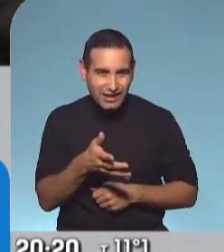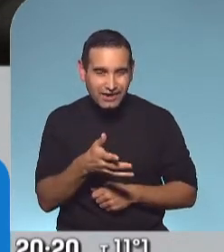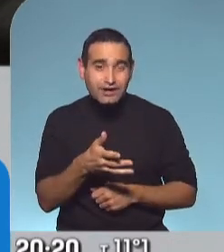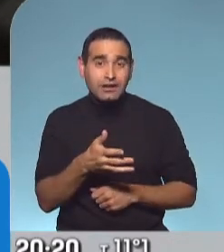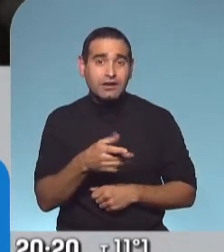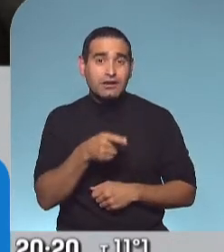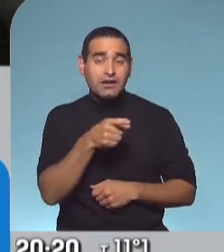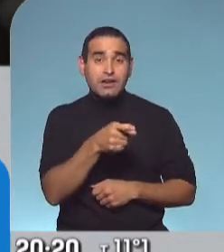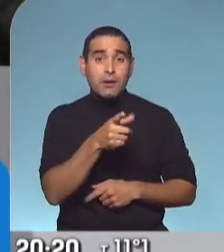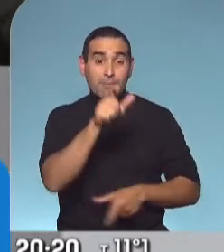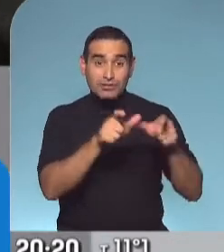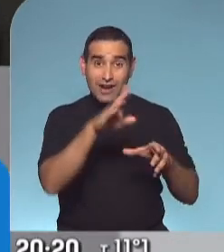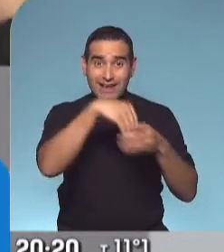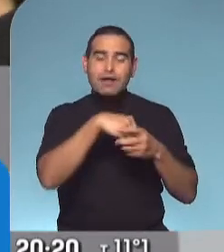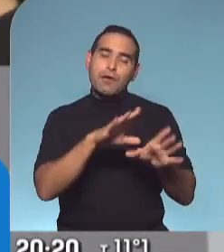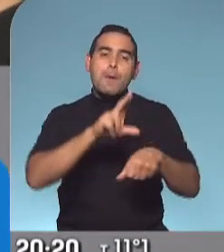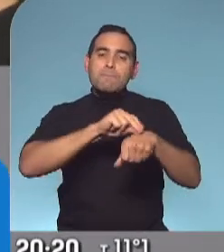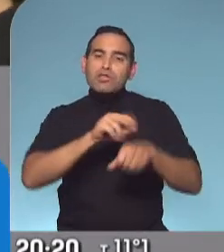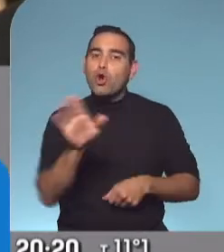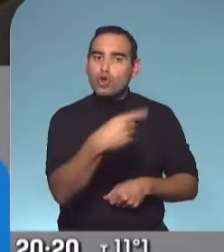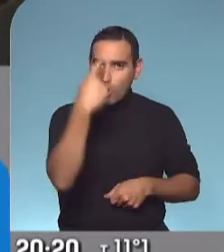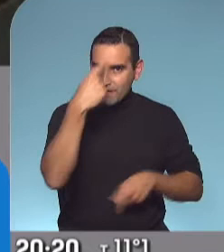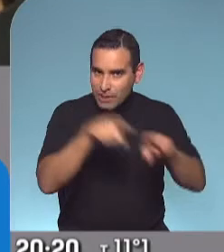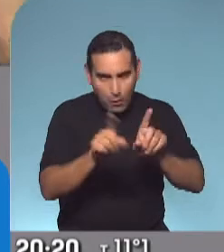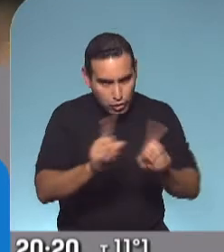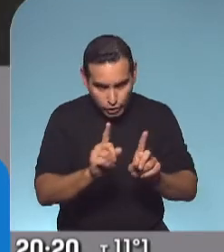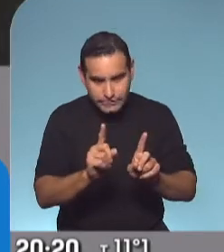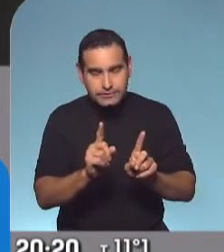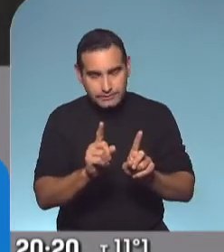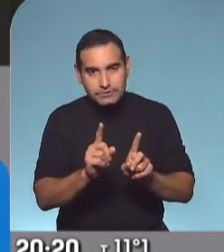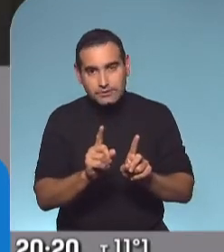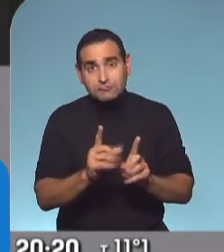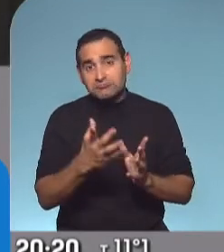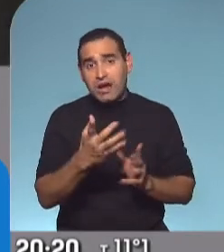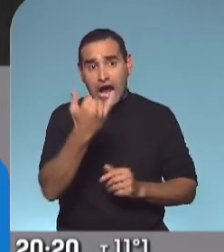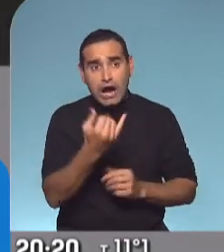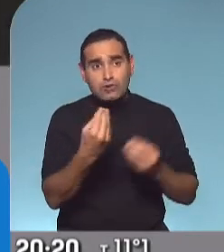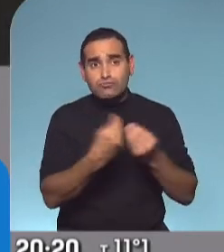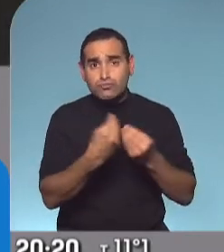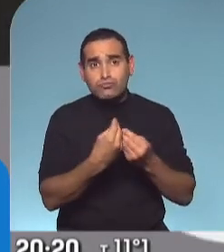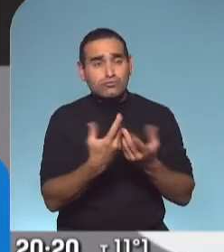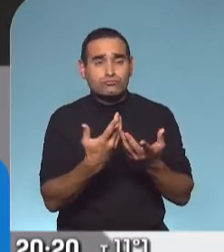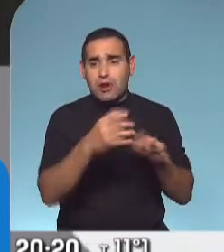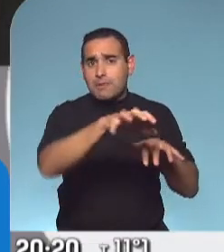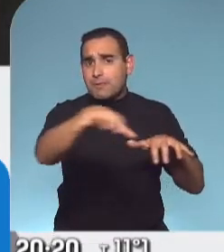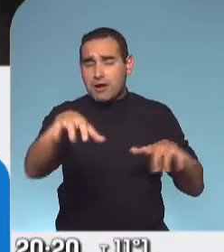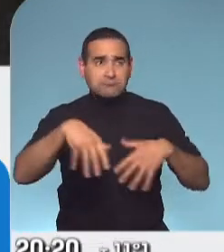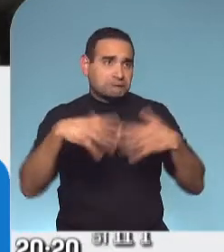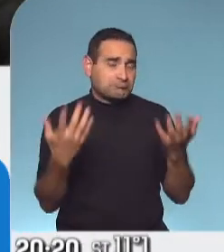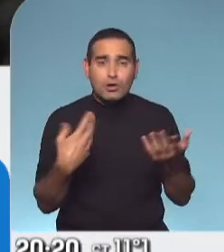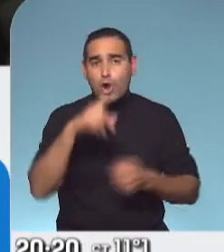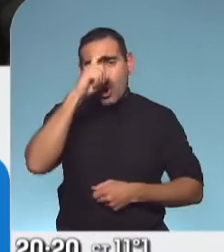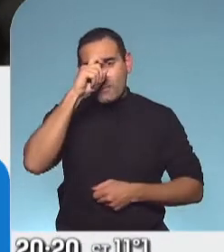cuyos integrantes, a ver, no todos los médicos piensan eso, y de hecho en un montón de ámbitos, por ejemplo, no sé, en el